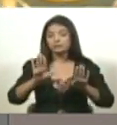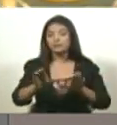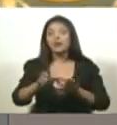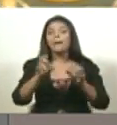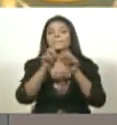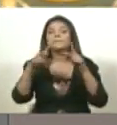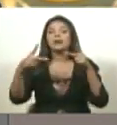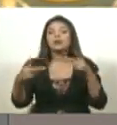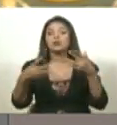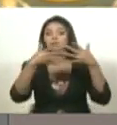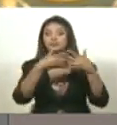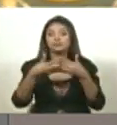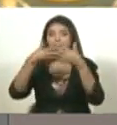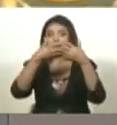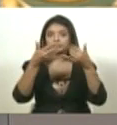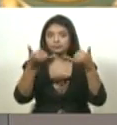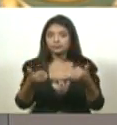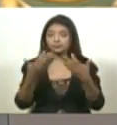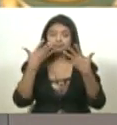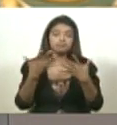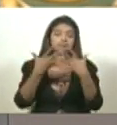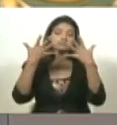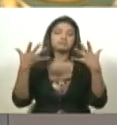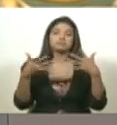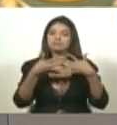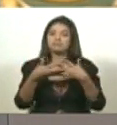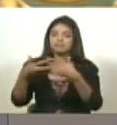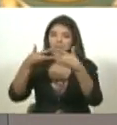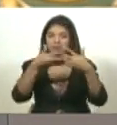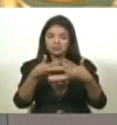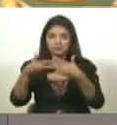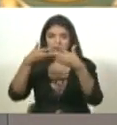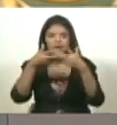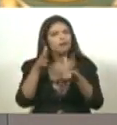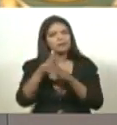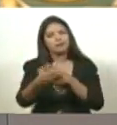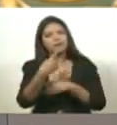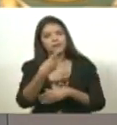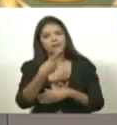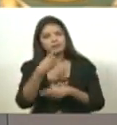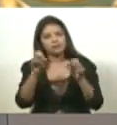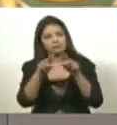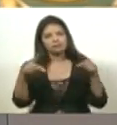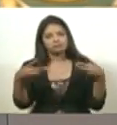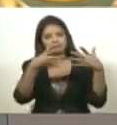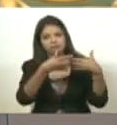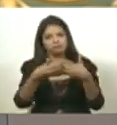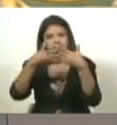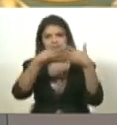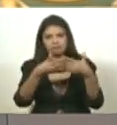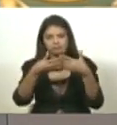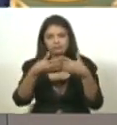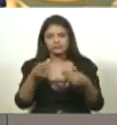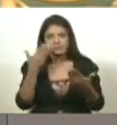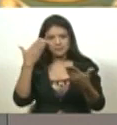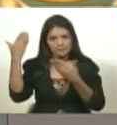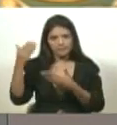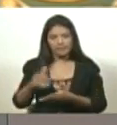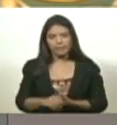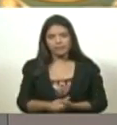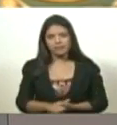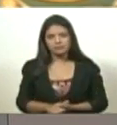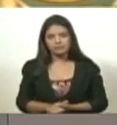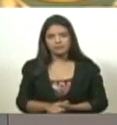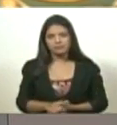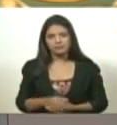periódicos norteamericanos ahora, los grandes medios norteamericanos. ¿Qué dicen los grandes medios norteamericanos? New York Times. New York